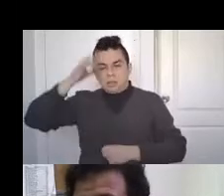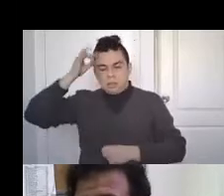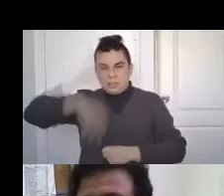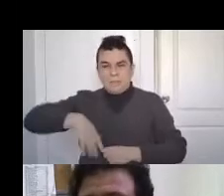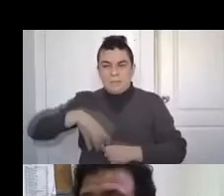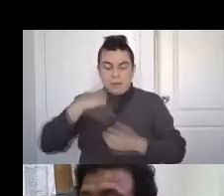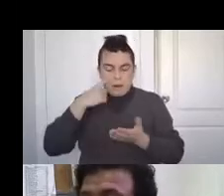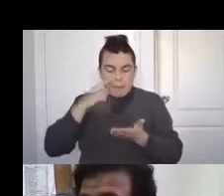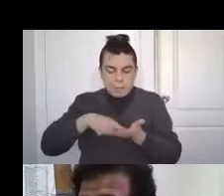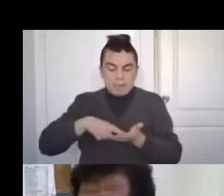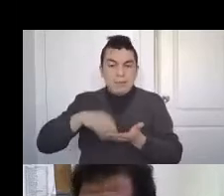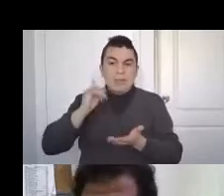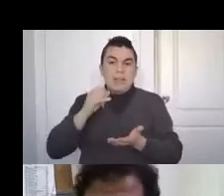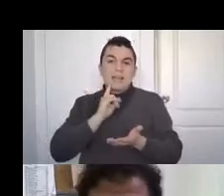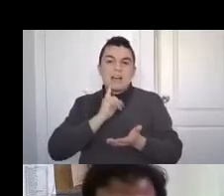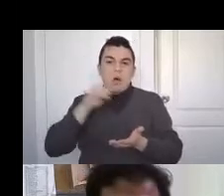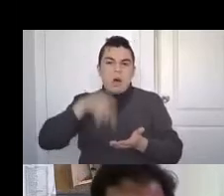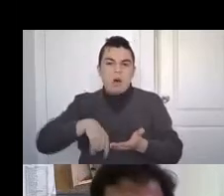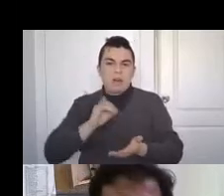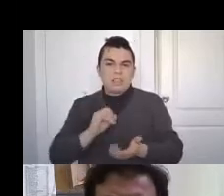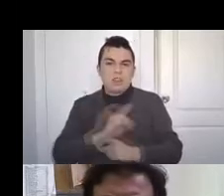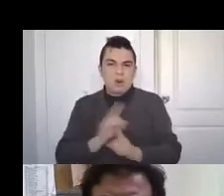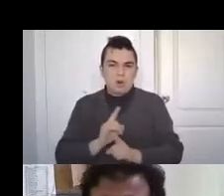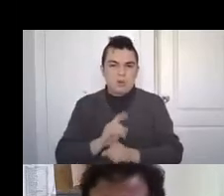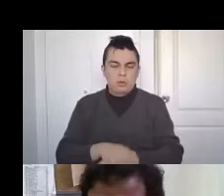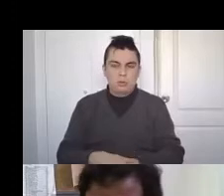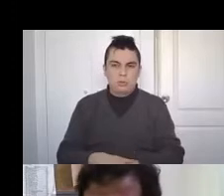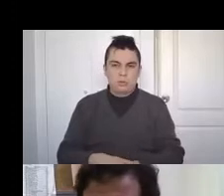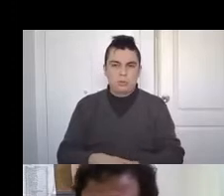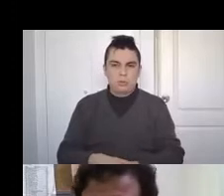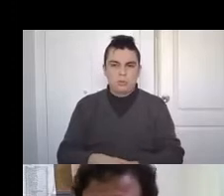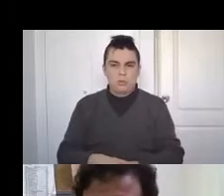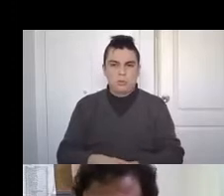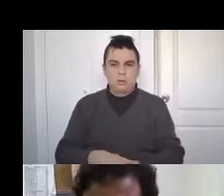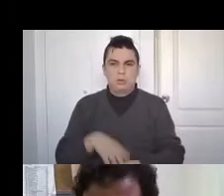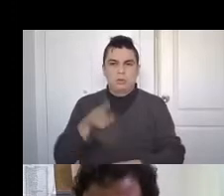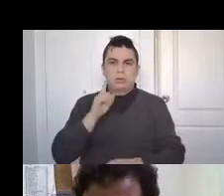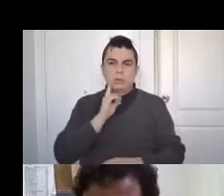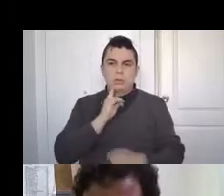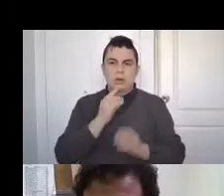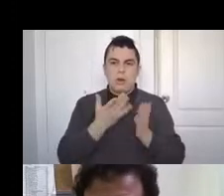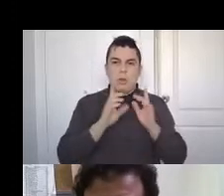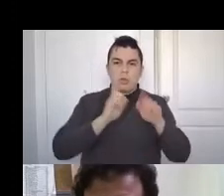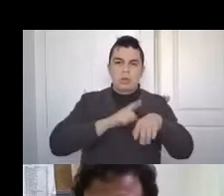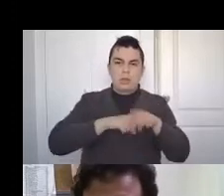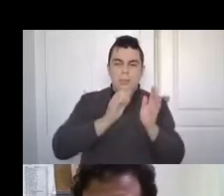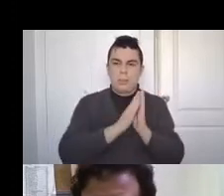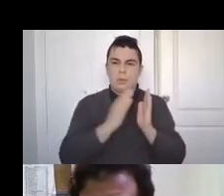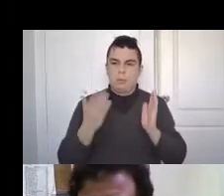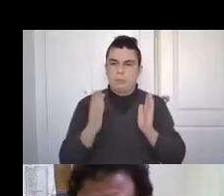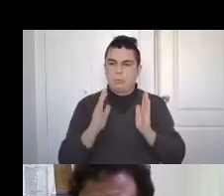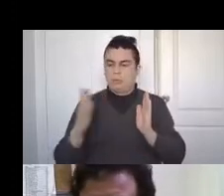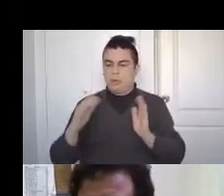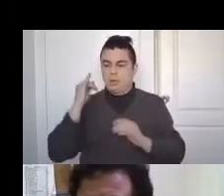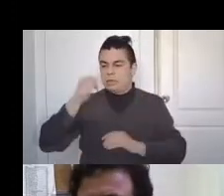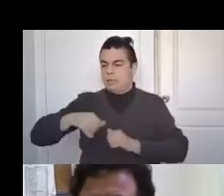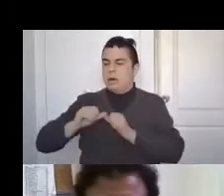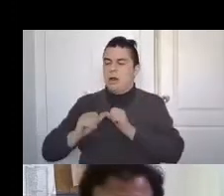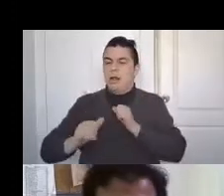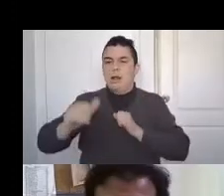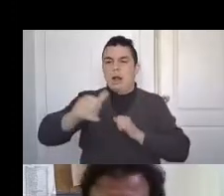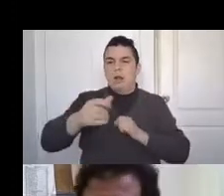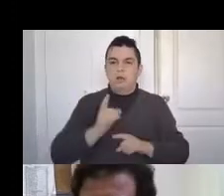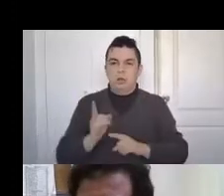virus está presente o no. Y eso tiene una ventana, no una ventana infinita, ¿sí? Tengo una ventana de